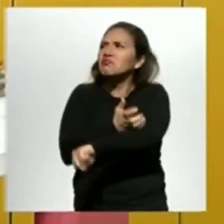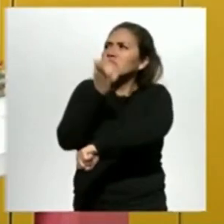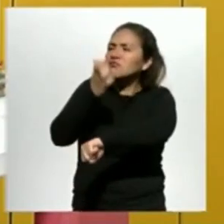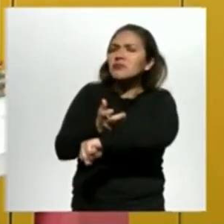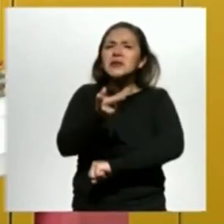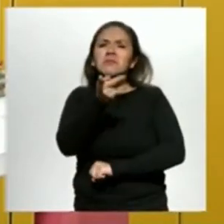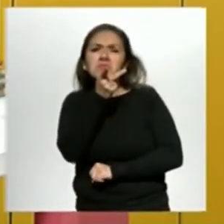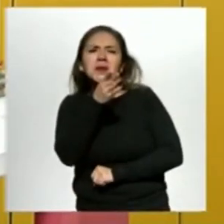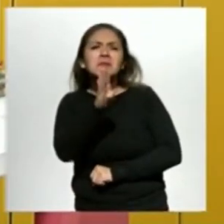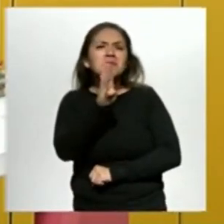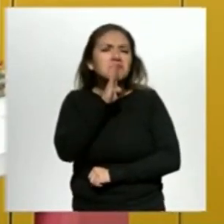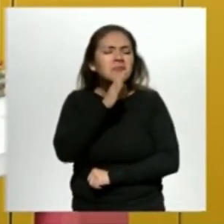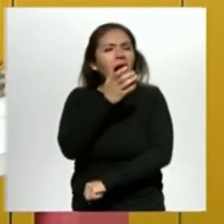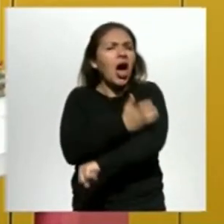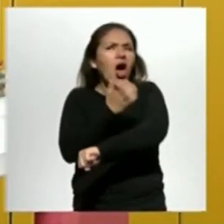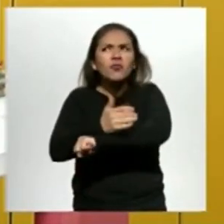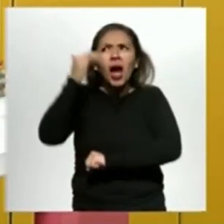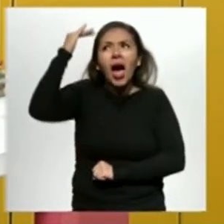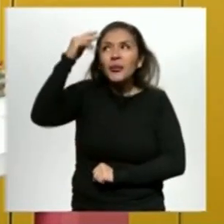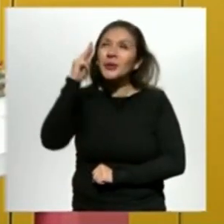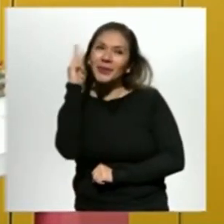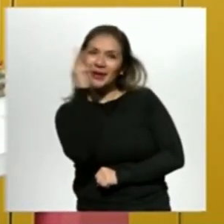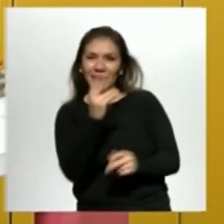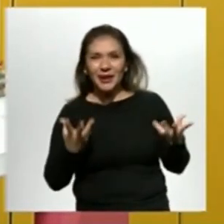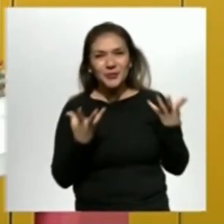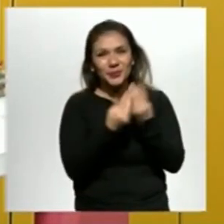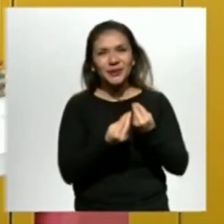o a quien esté contigo para que te acompañe a verlo.